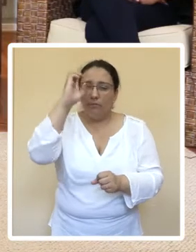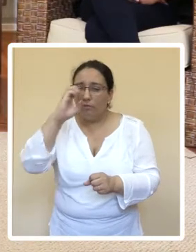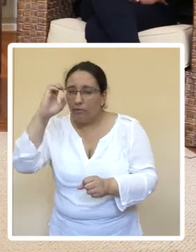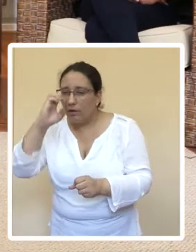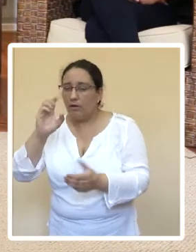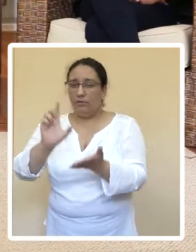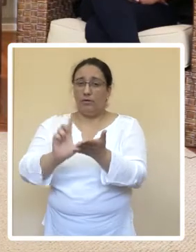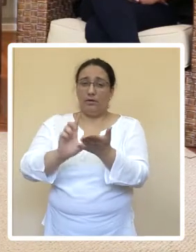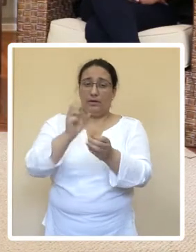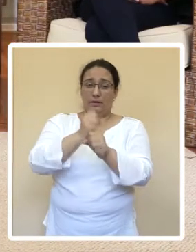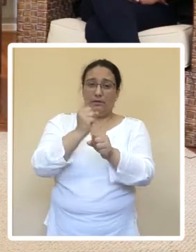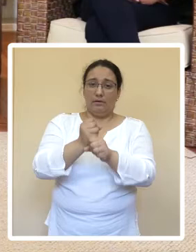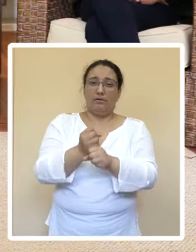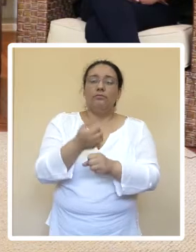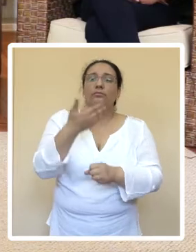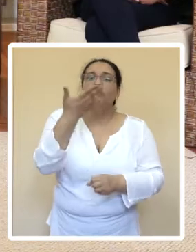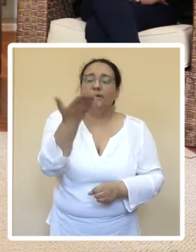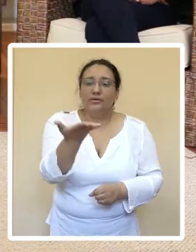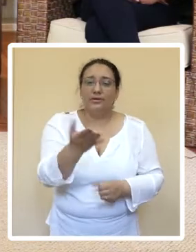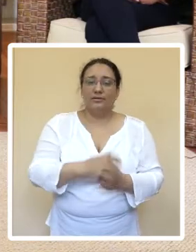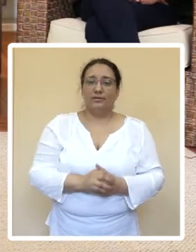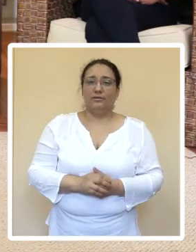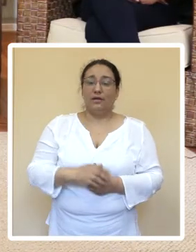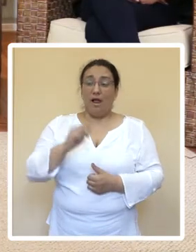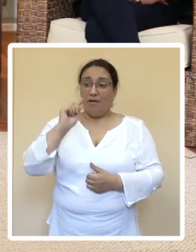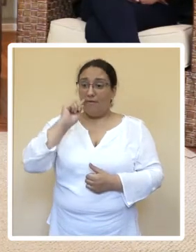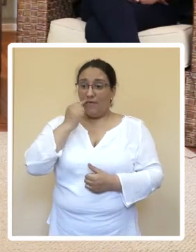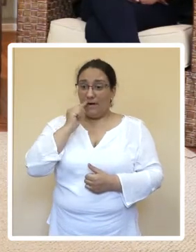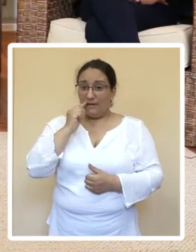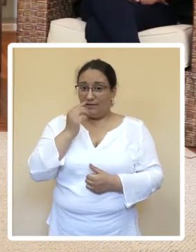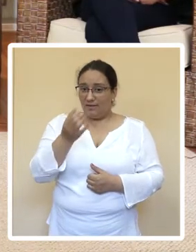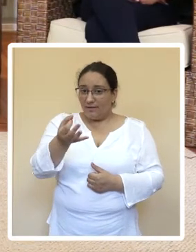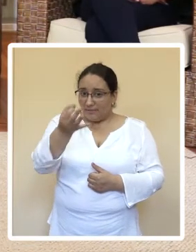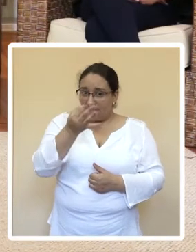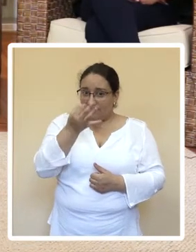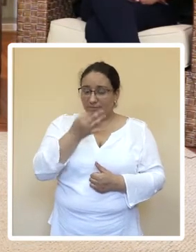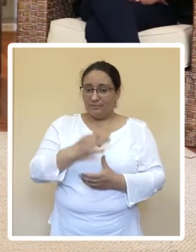trabajo para usted. Muchas gracias. Francisca.